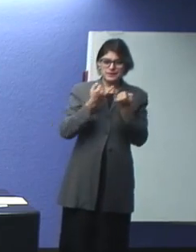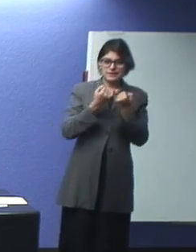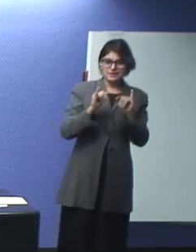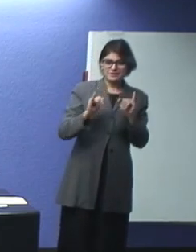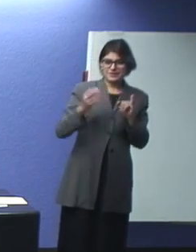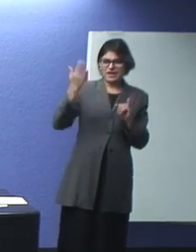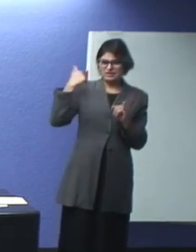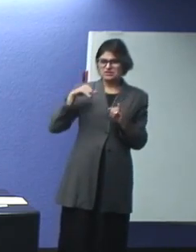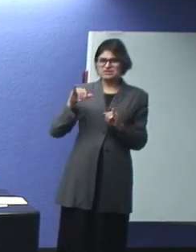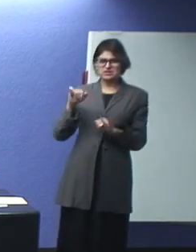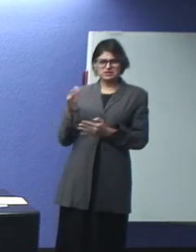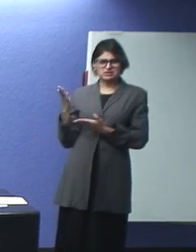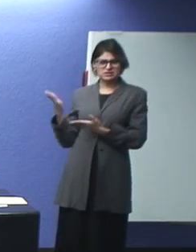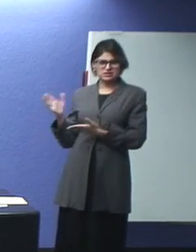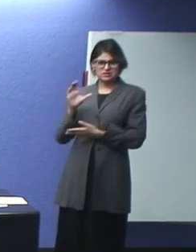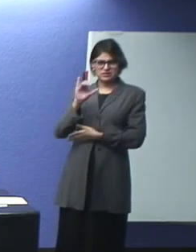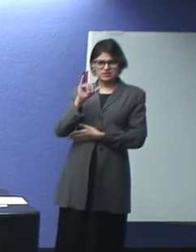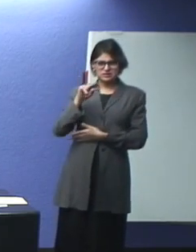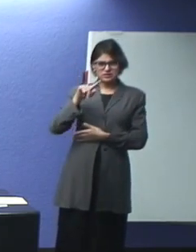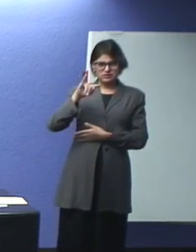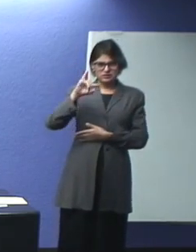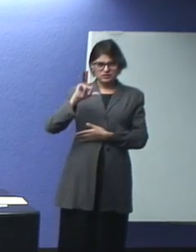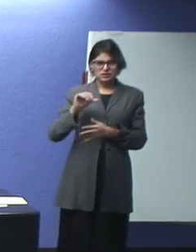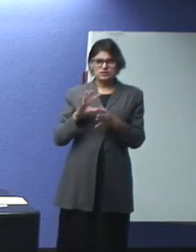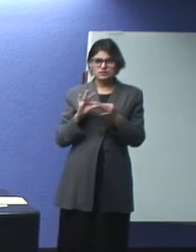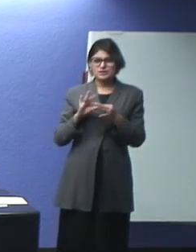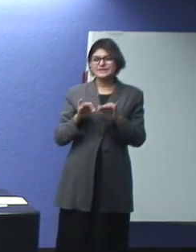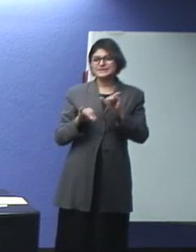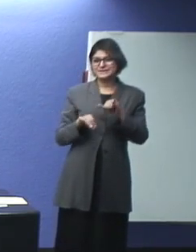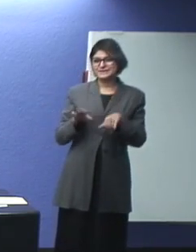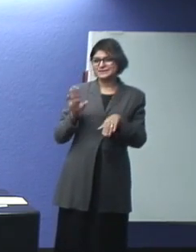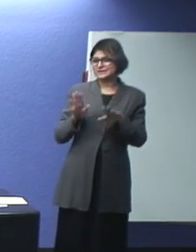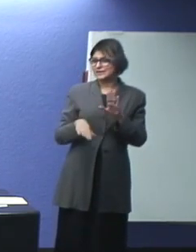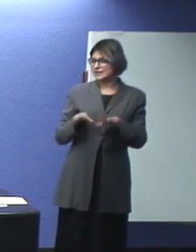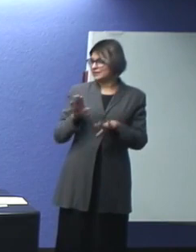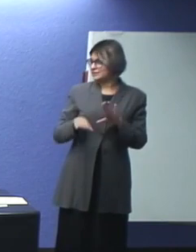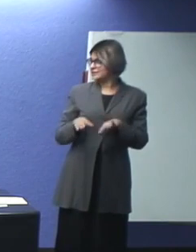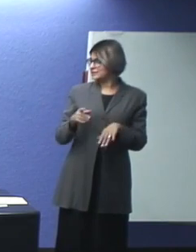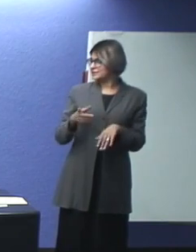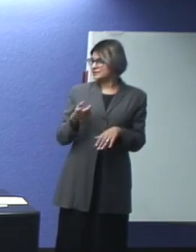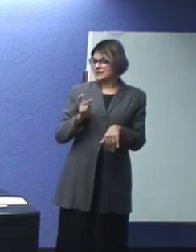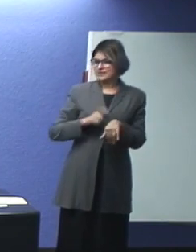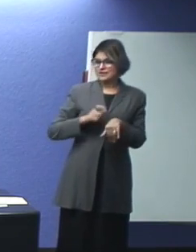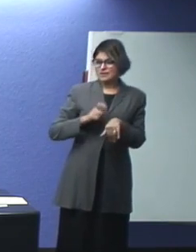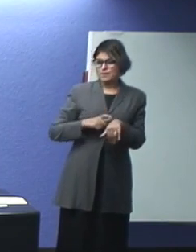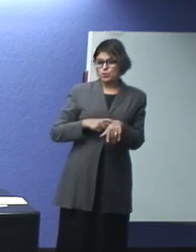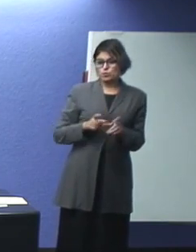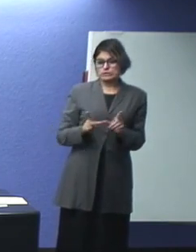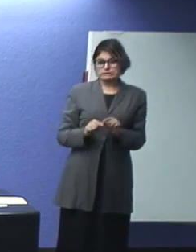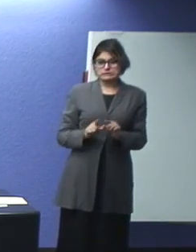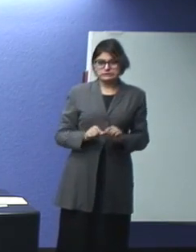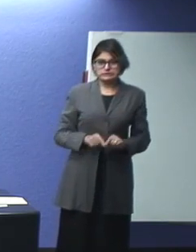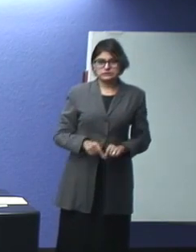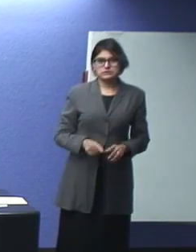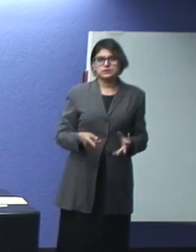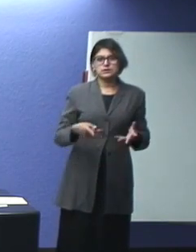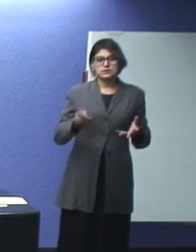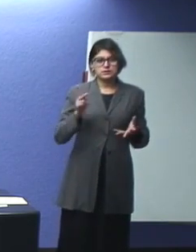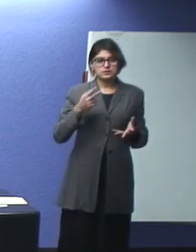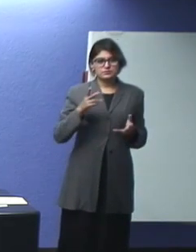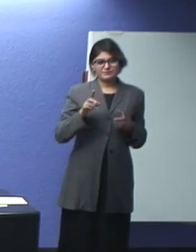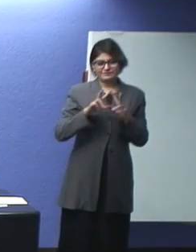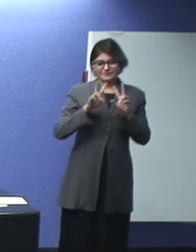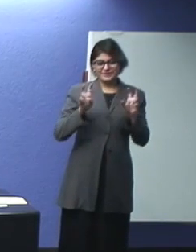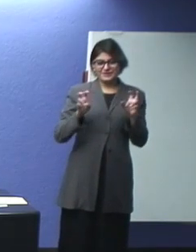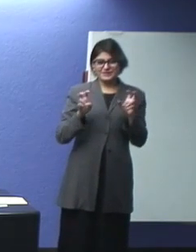fue abordado por la colega Cintia. Sin embargo, a veces el tiempo que tenemos para hablar es muy poquito, y hablar de ese